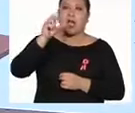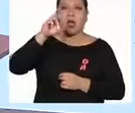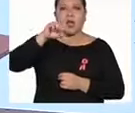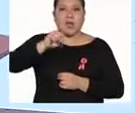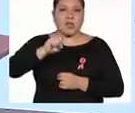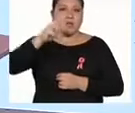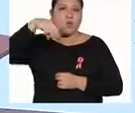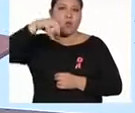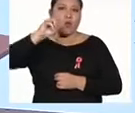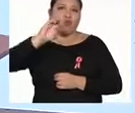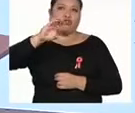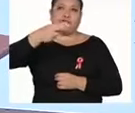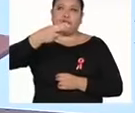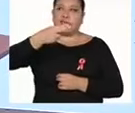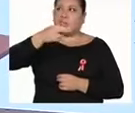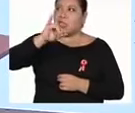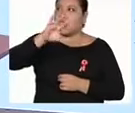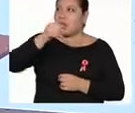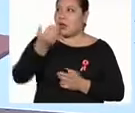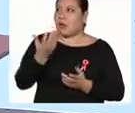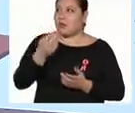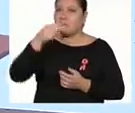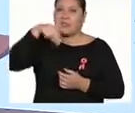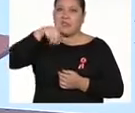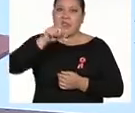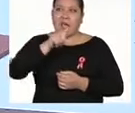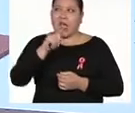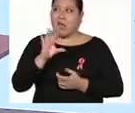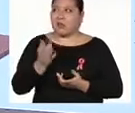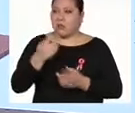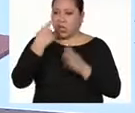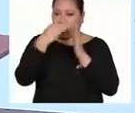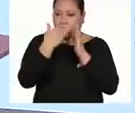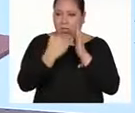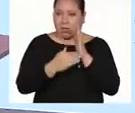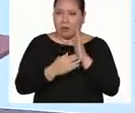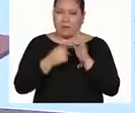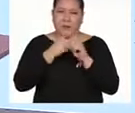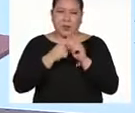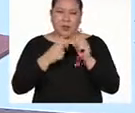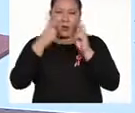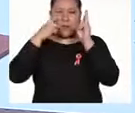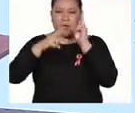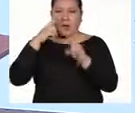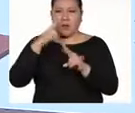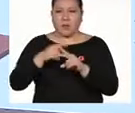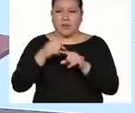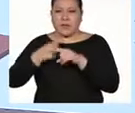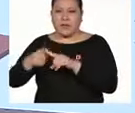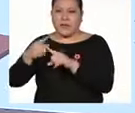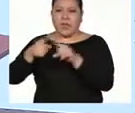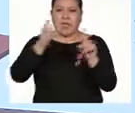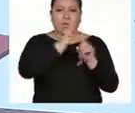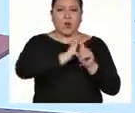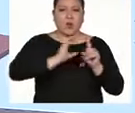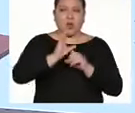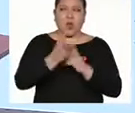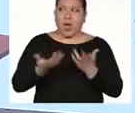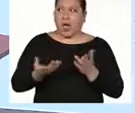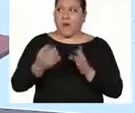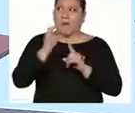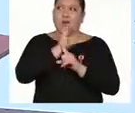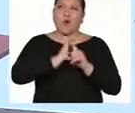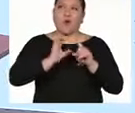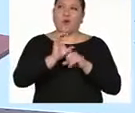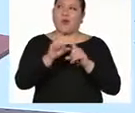Nazca, Tiahuanaco, etc. Pero ahora que hemos conversado sobre la variedad cultural, entiendo algo más. Cultura también